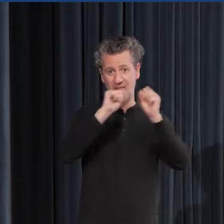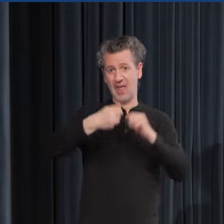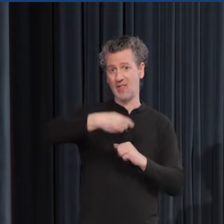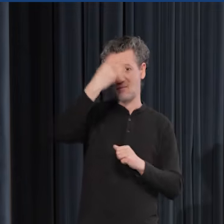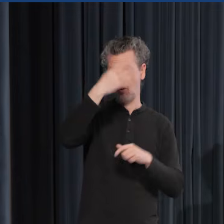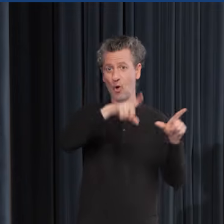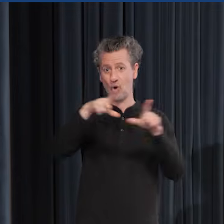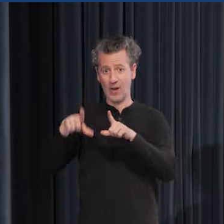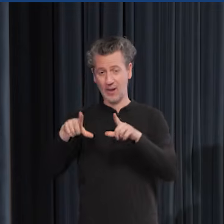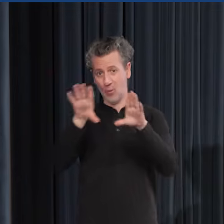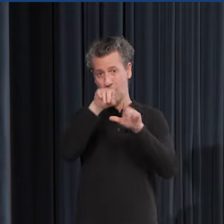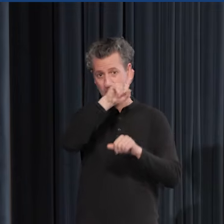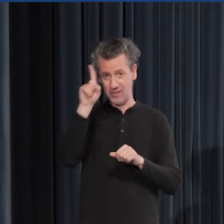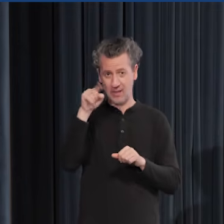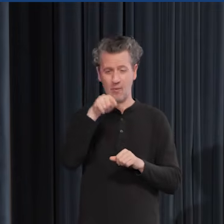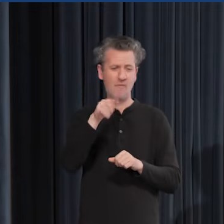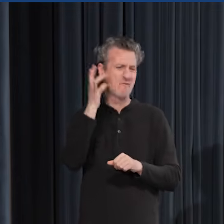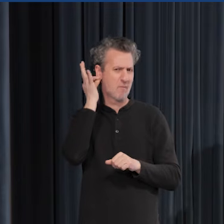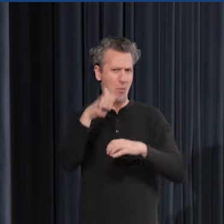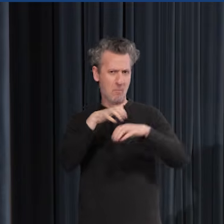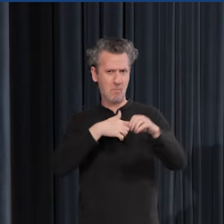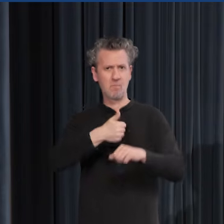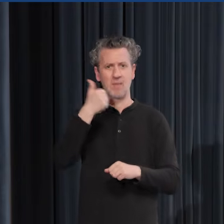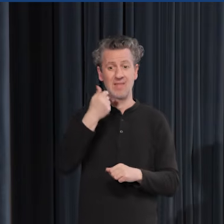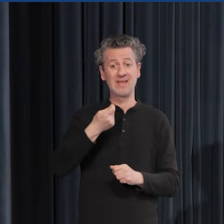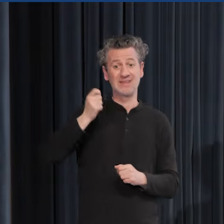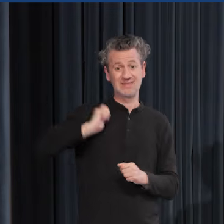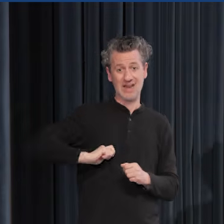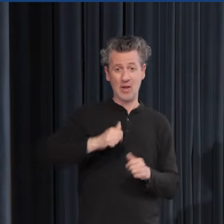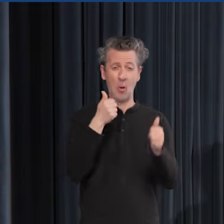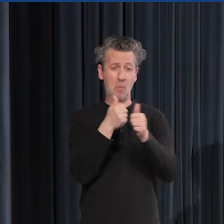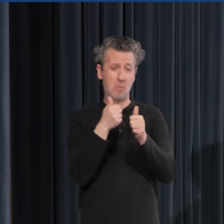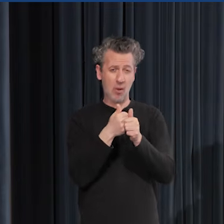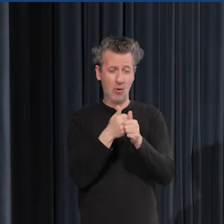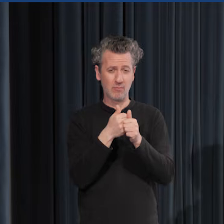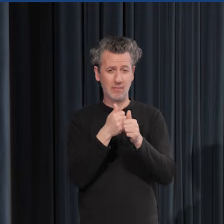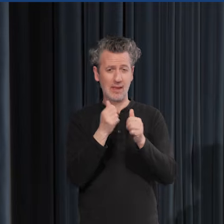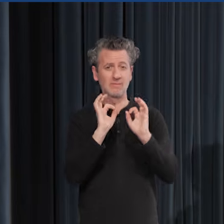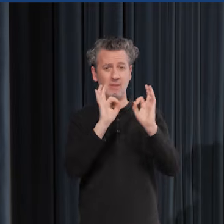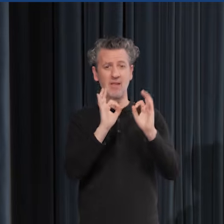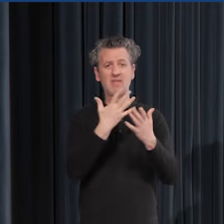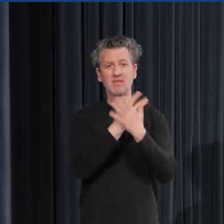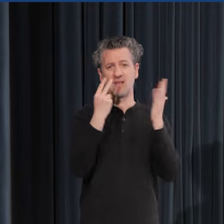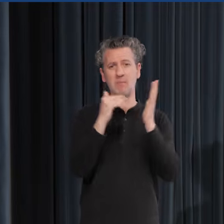la Comunidad de Madrid, que es un sector feminizado, el salario de peón especialista se fija en